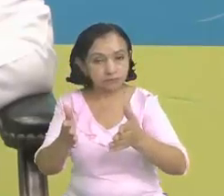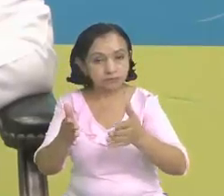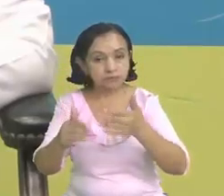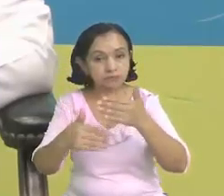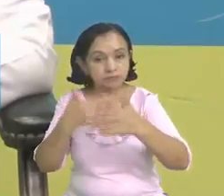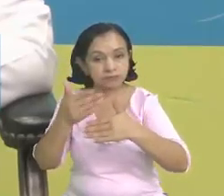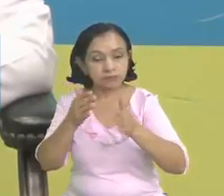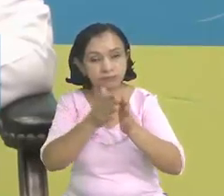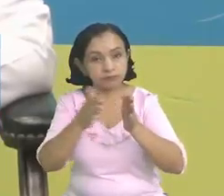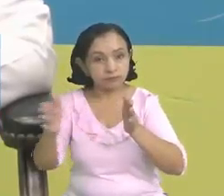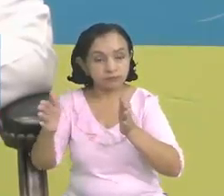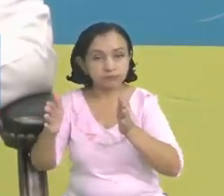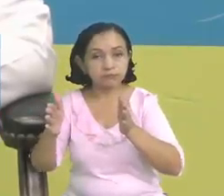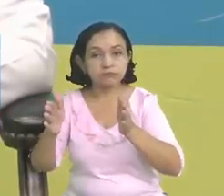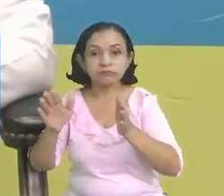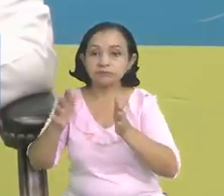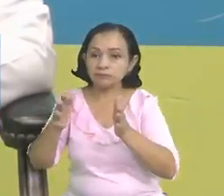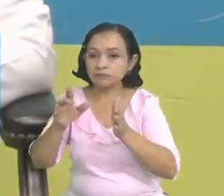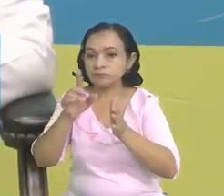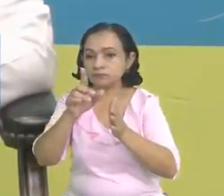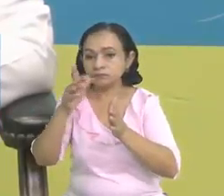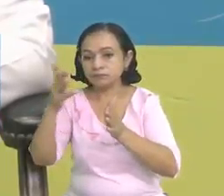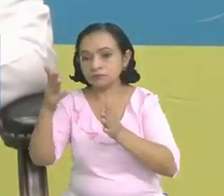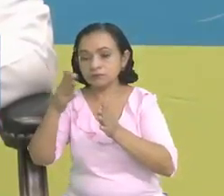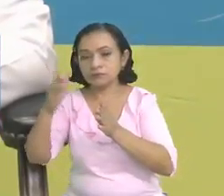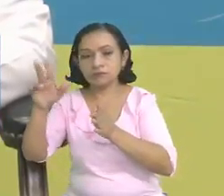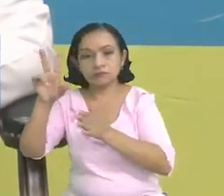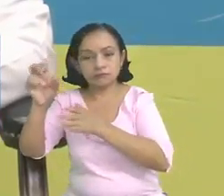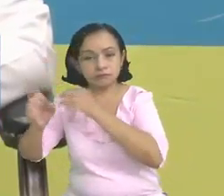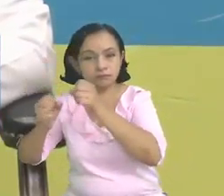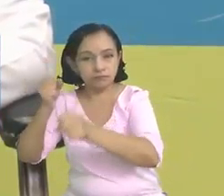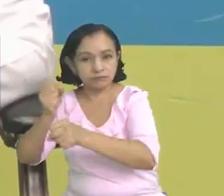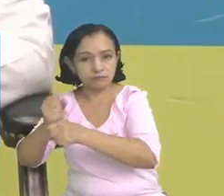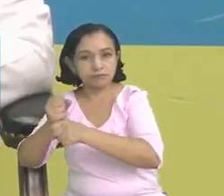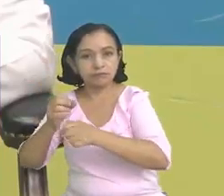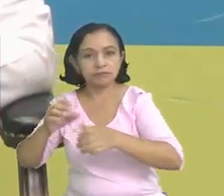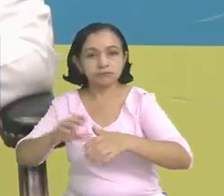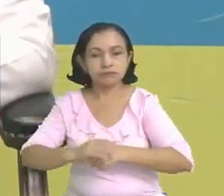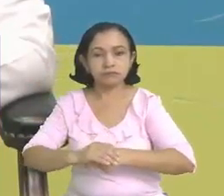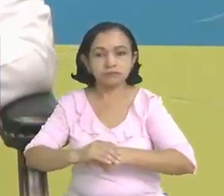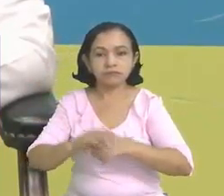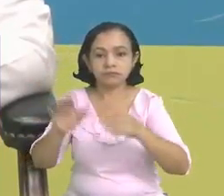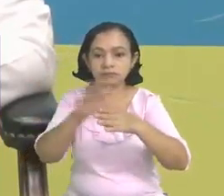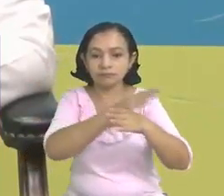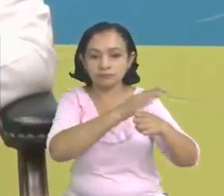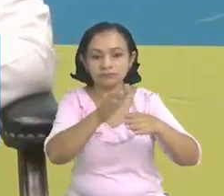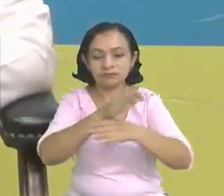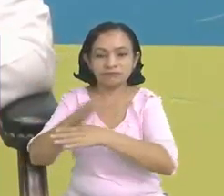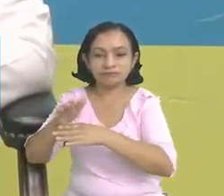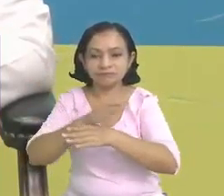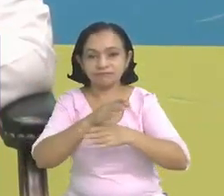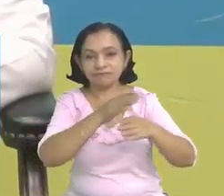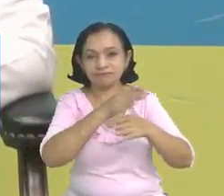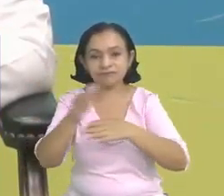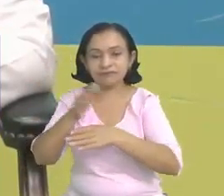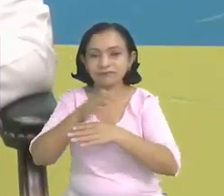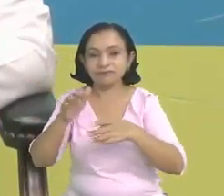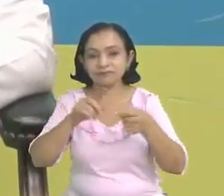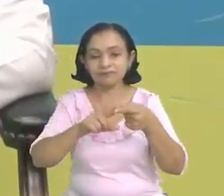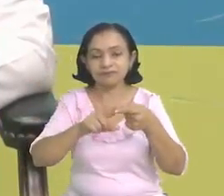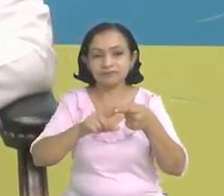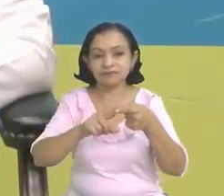prolonga, incluso algunas literaturas te lo prolongan de 19 a 20 años. ¿Verdad? Exacto. Sí, verdad. Entonces hay diferentes etapas pues de la